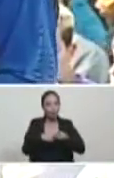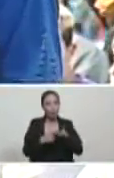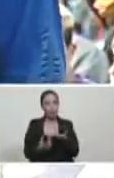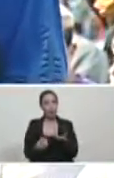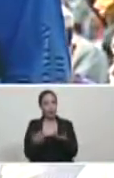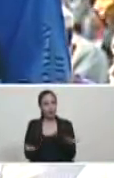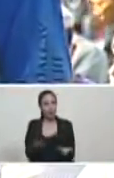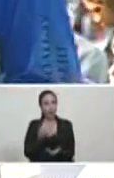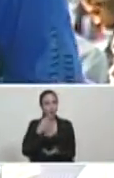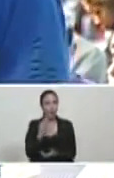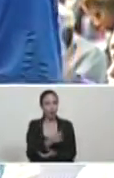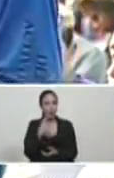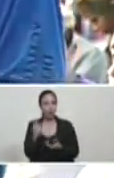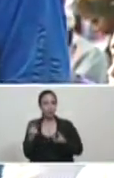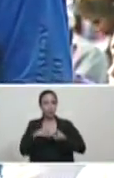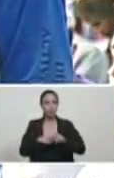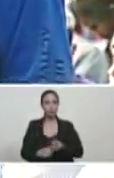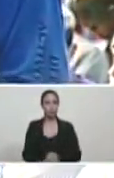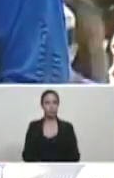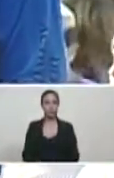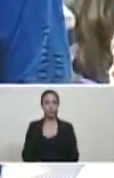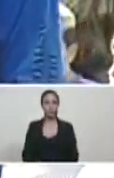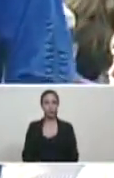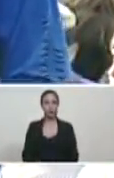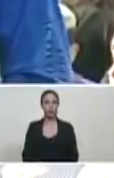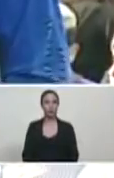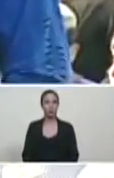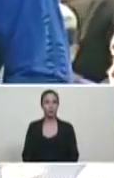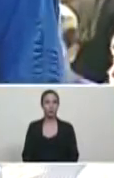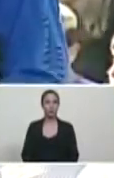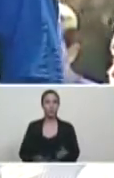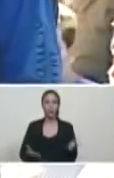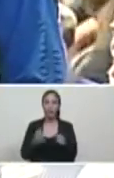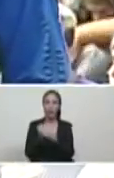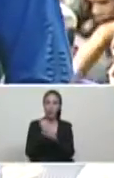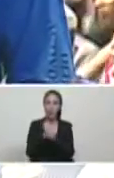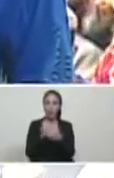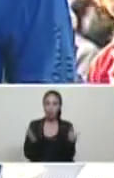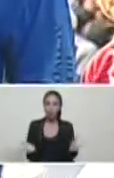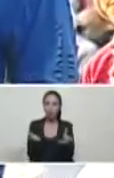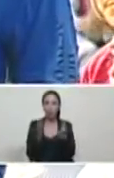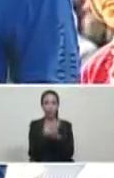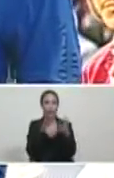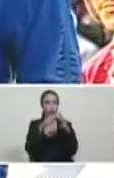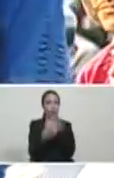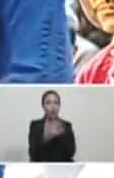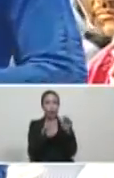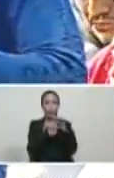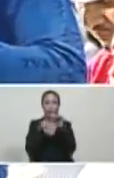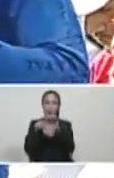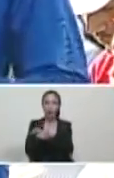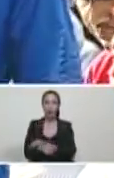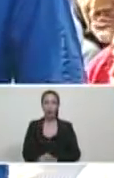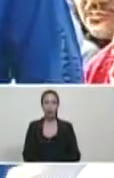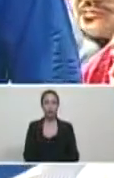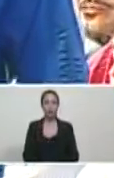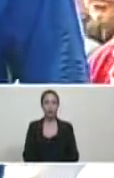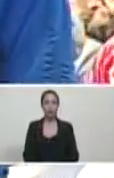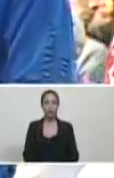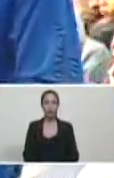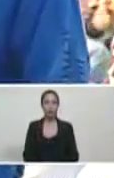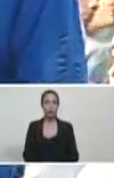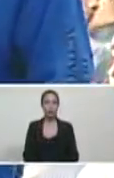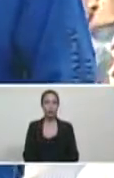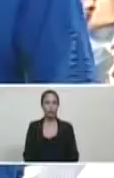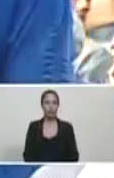políticas verdaderas de trabajo productivo dentro de cada barrio, como usted lo orientó, dentro de cada esquina,